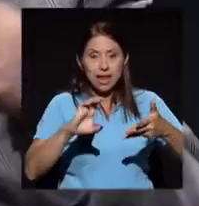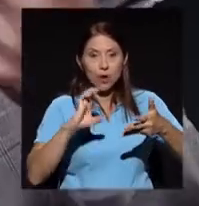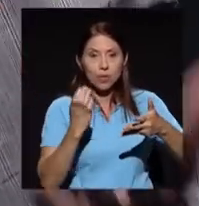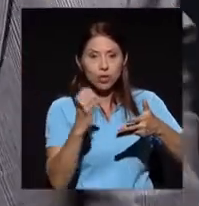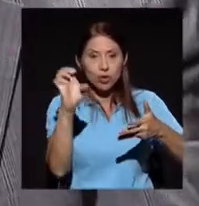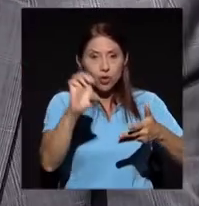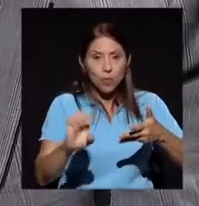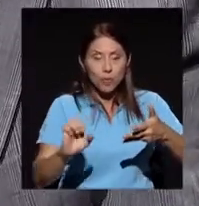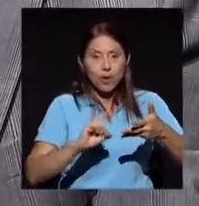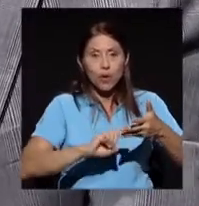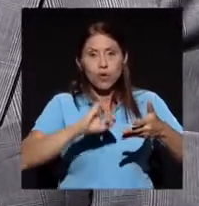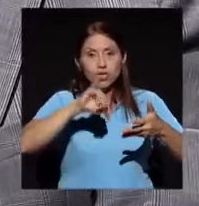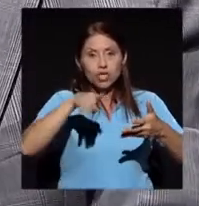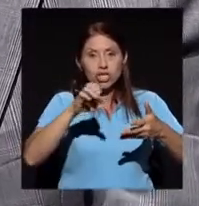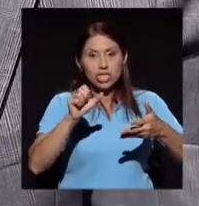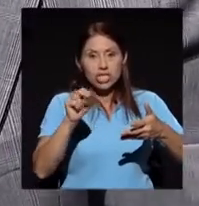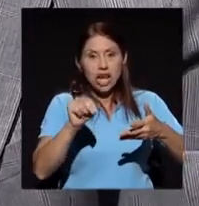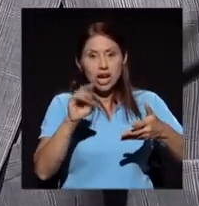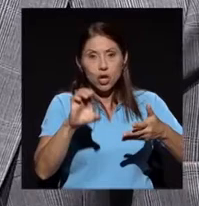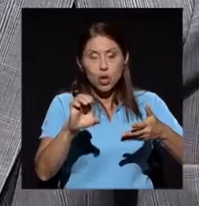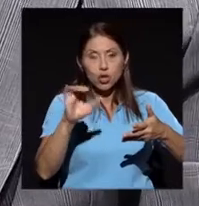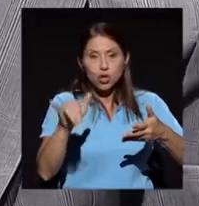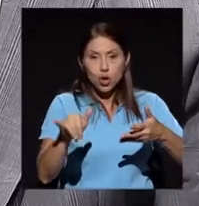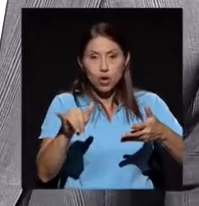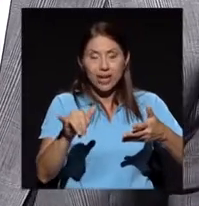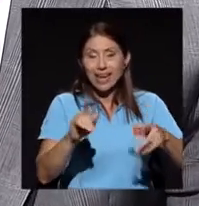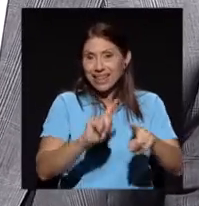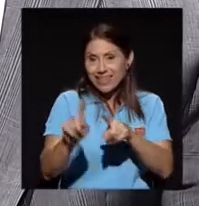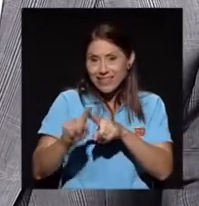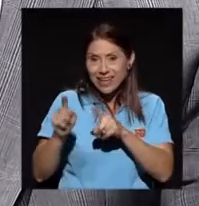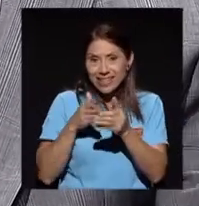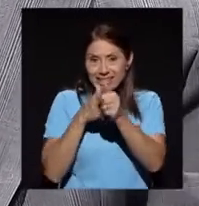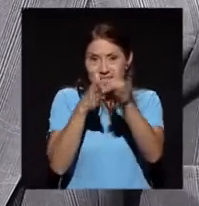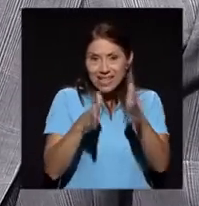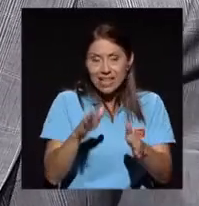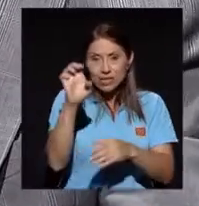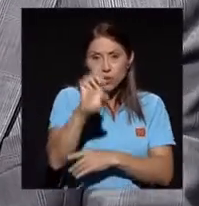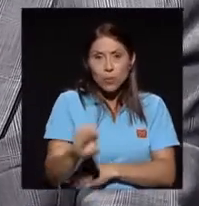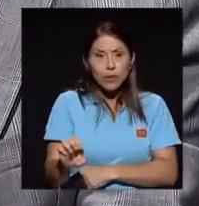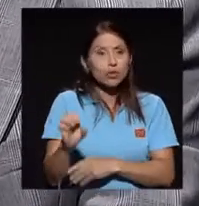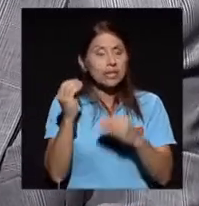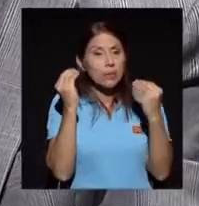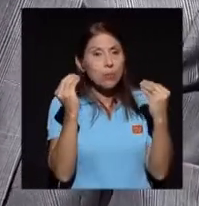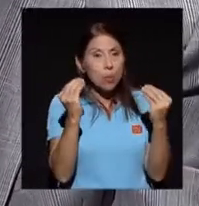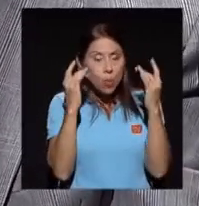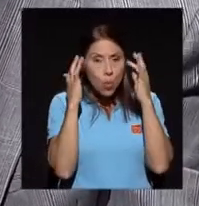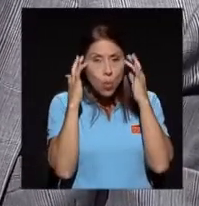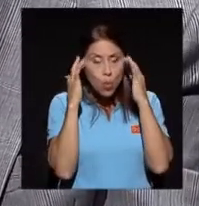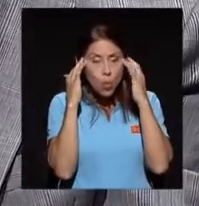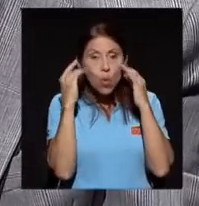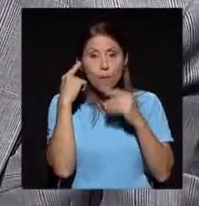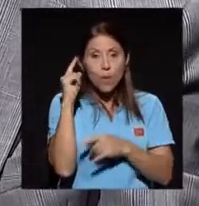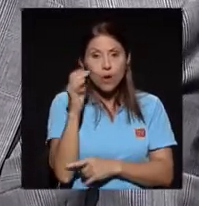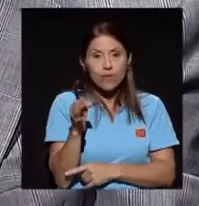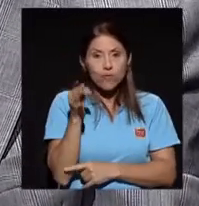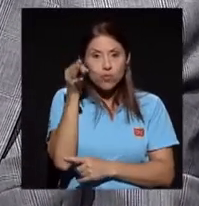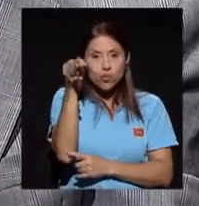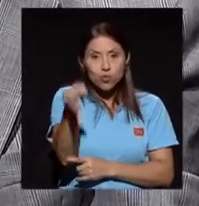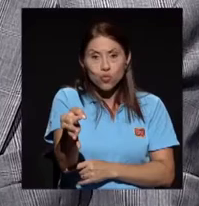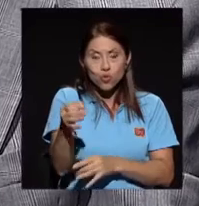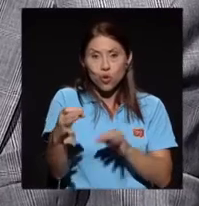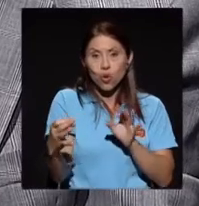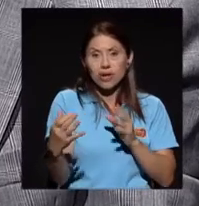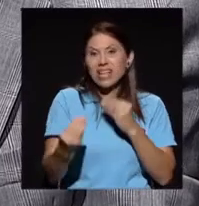jean-claude juncker y los grandes líderes europeos están sumamente preocupados y con toda razón por el futuro de esa